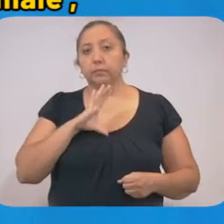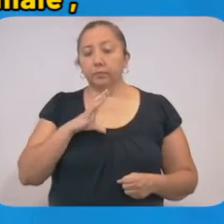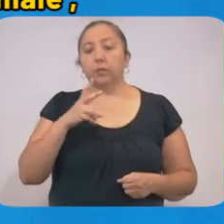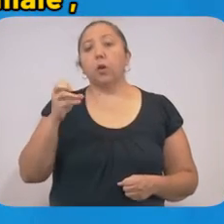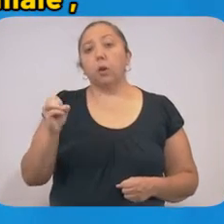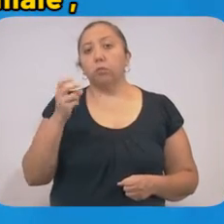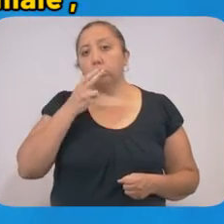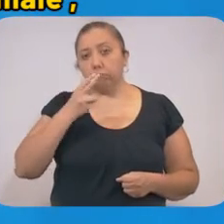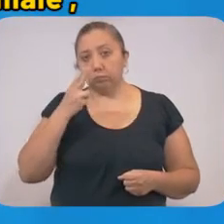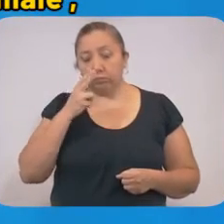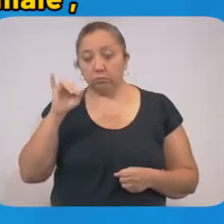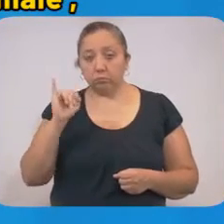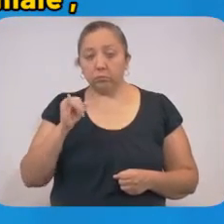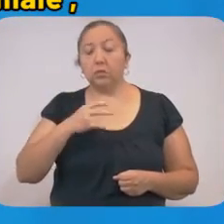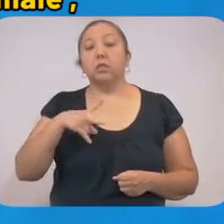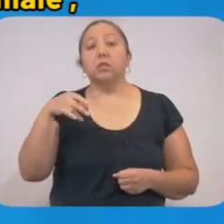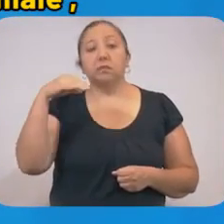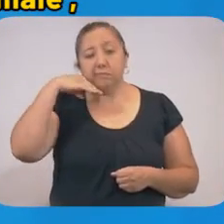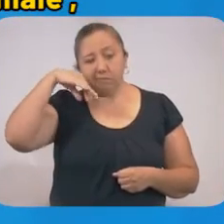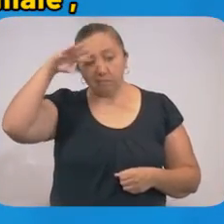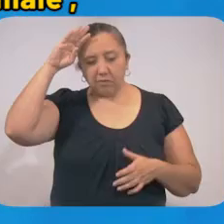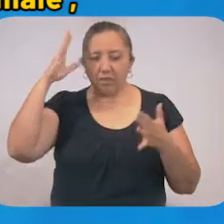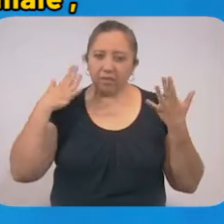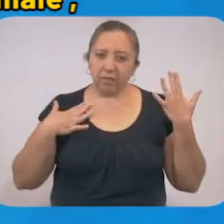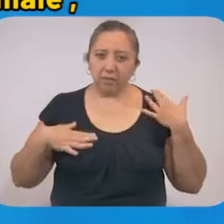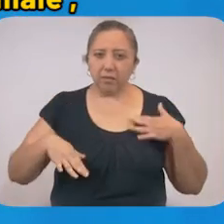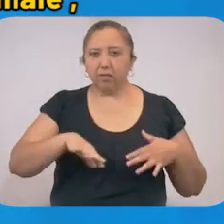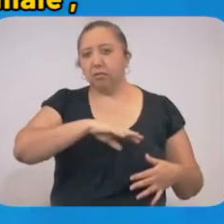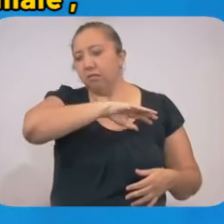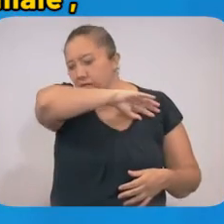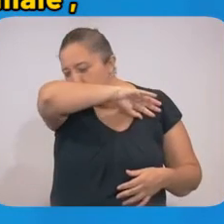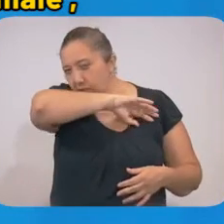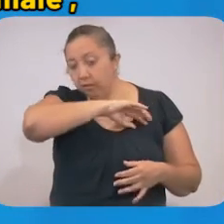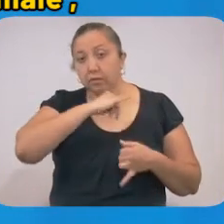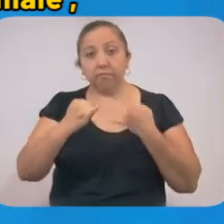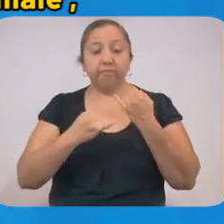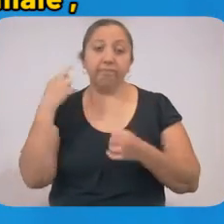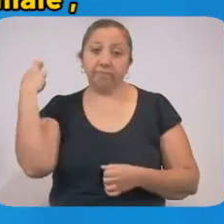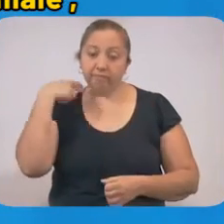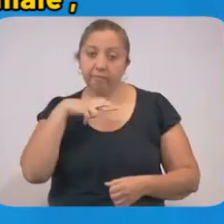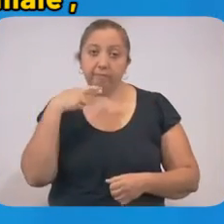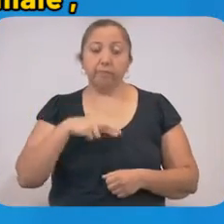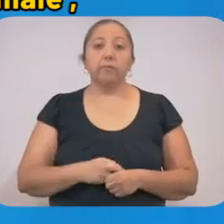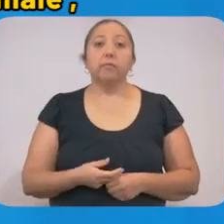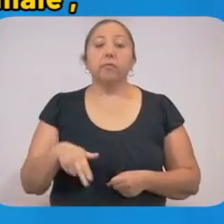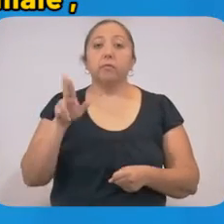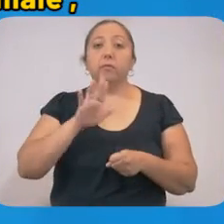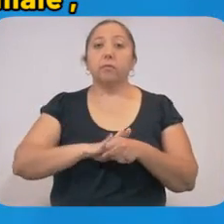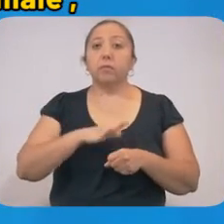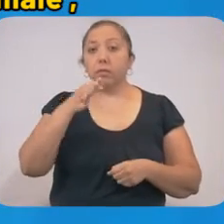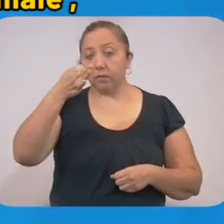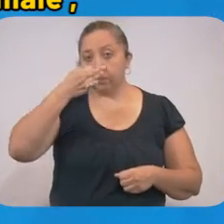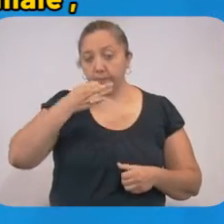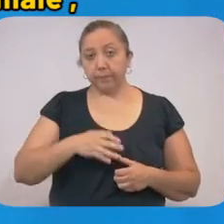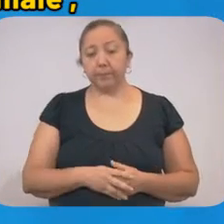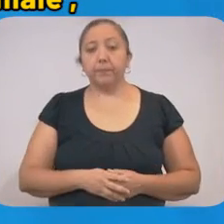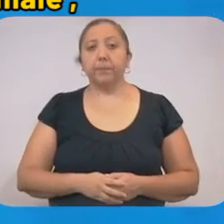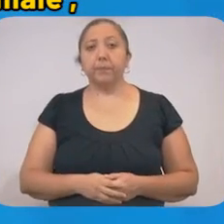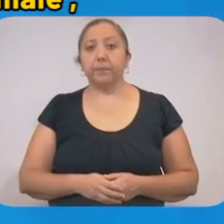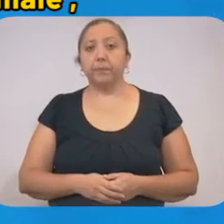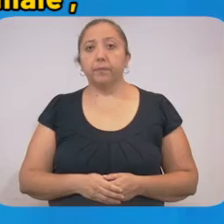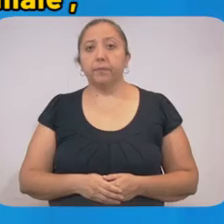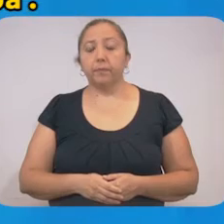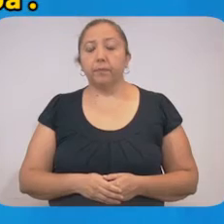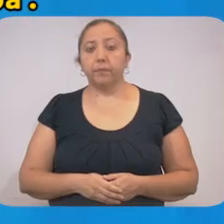o tabaquismo, si presentan fiebre, cansancio o tos seca, acudir de inmediato al centro de salud más cercano.